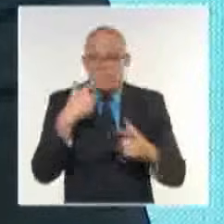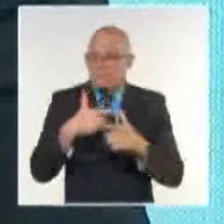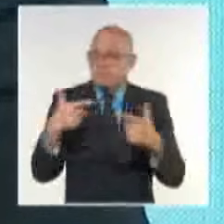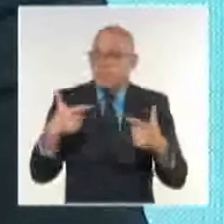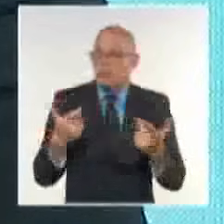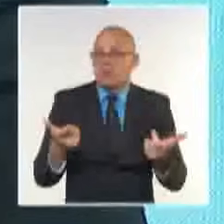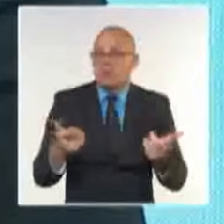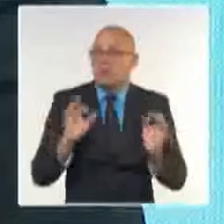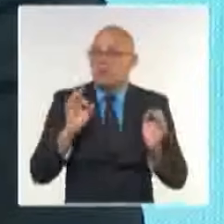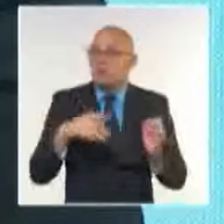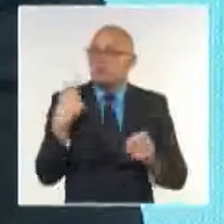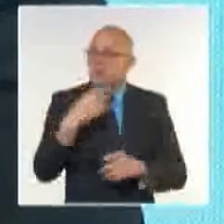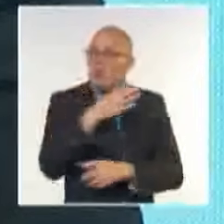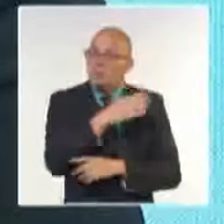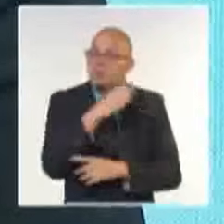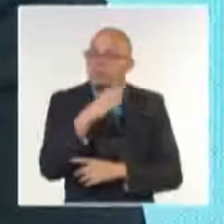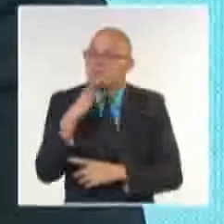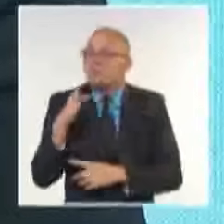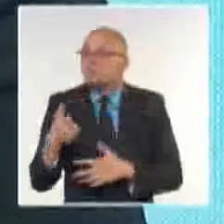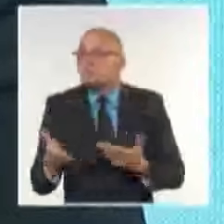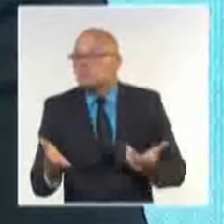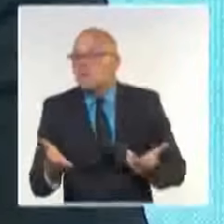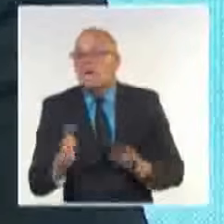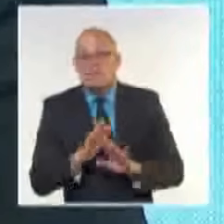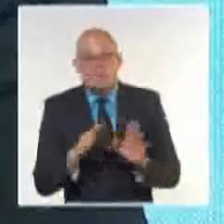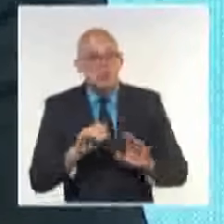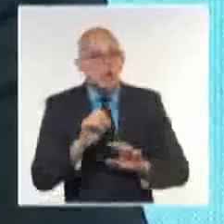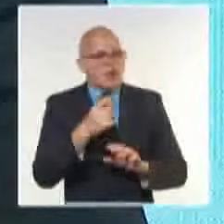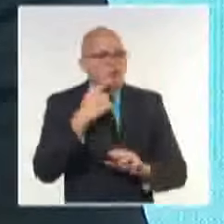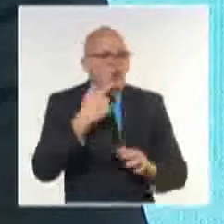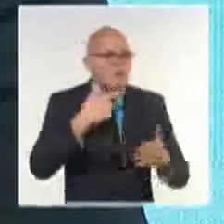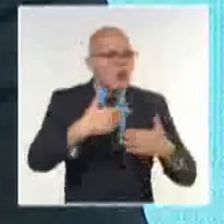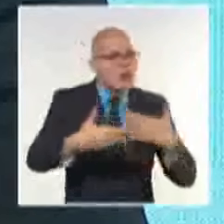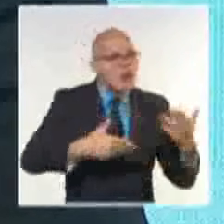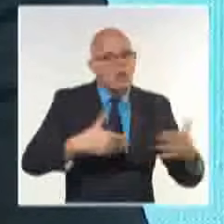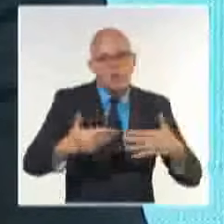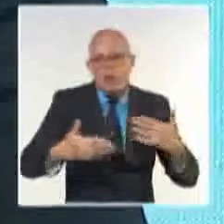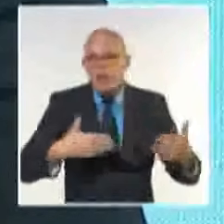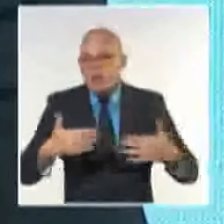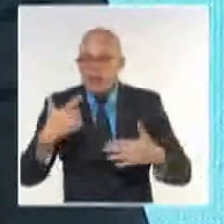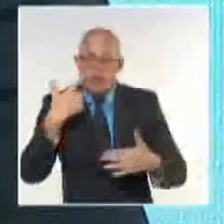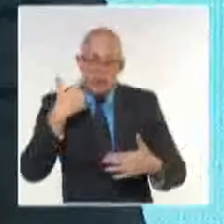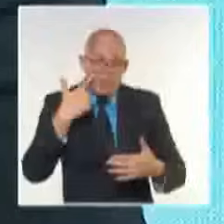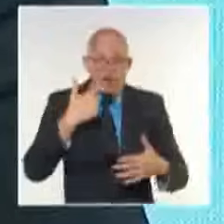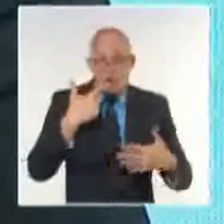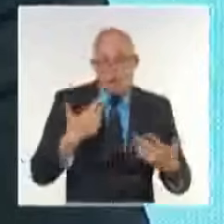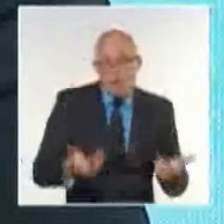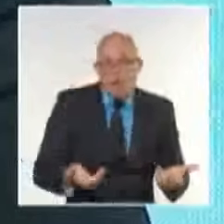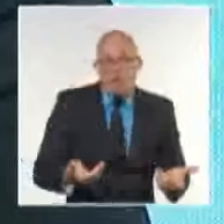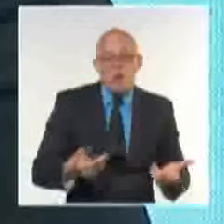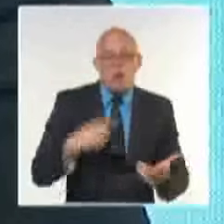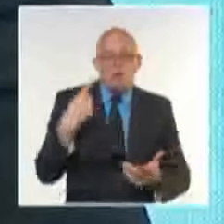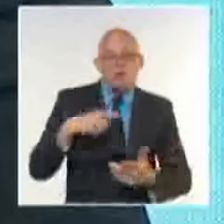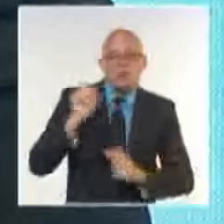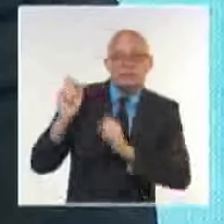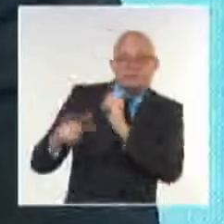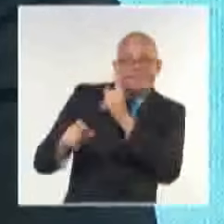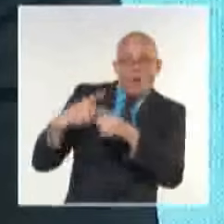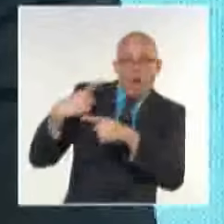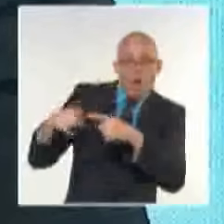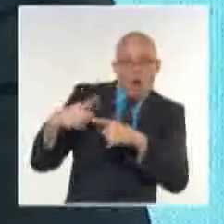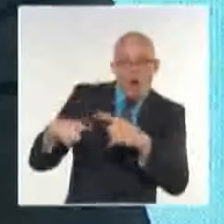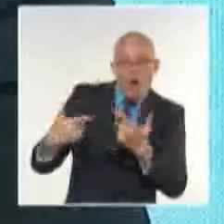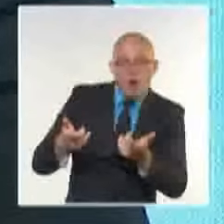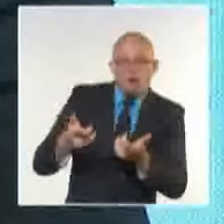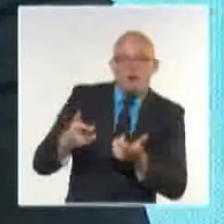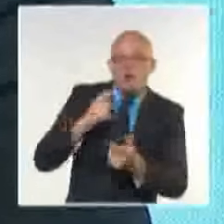intercambios que hemos tenido con ellos, le hemos dicho incluso el nivel de importaciones que hoy se trae de productos terminados, que